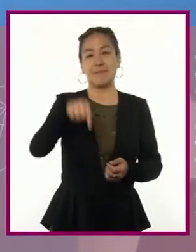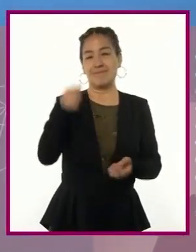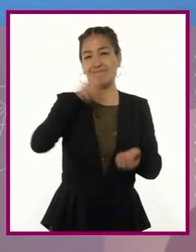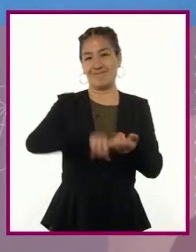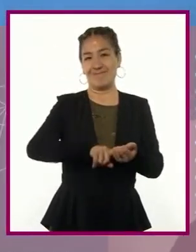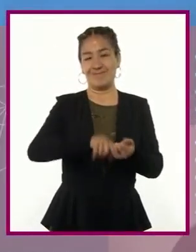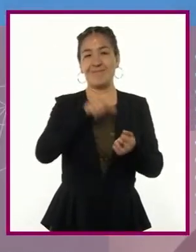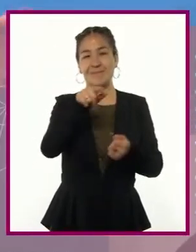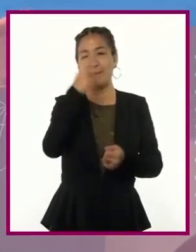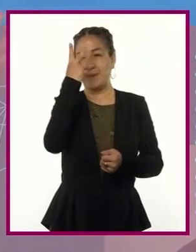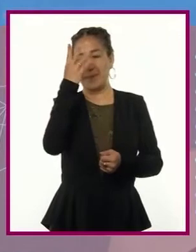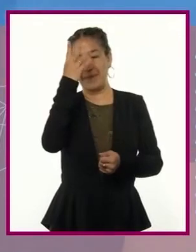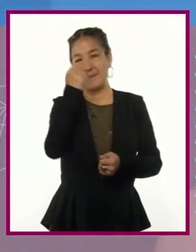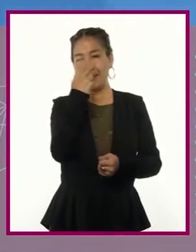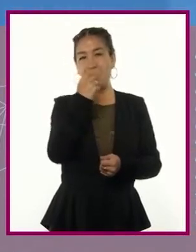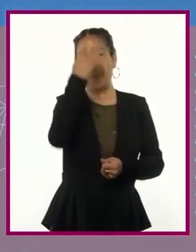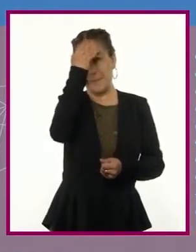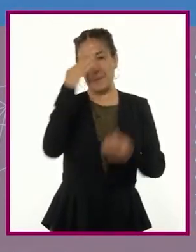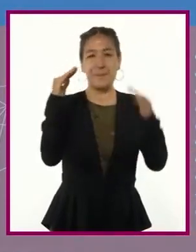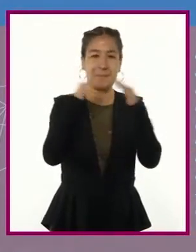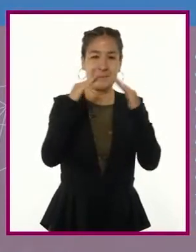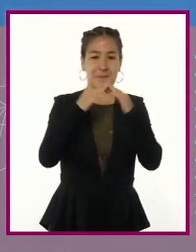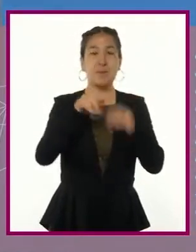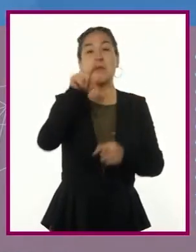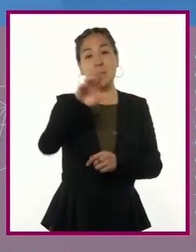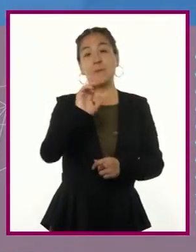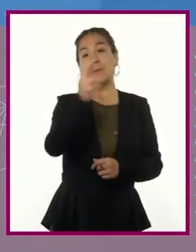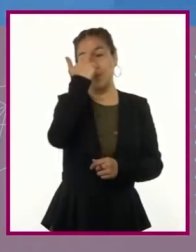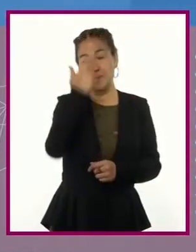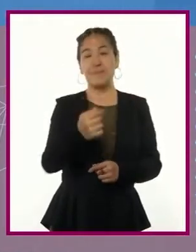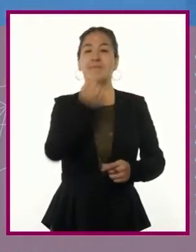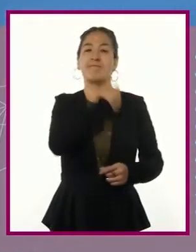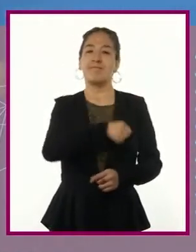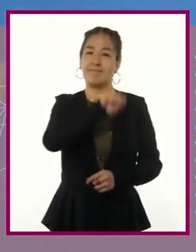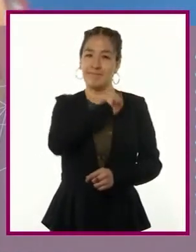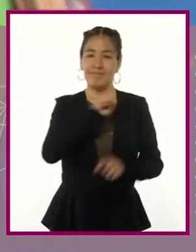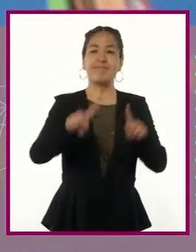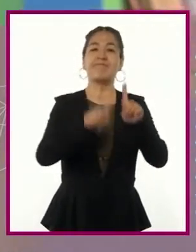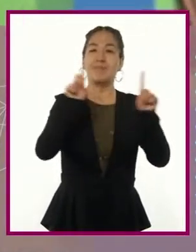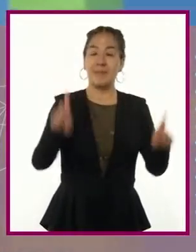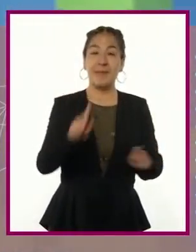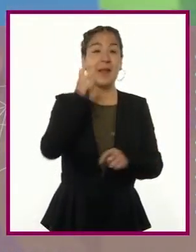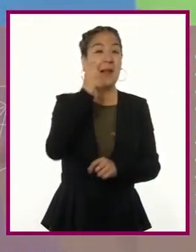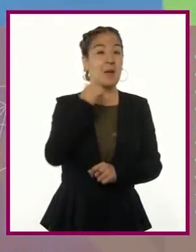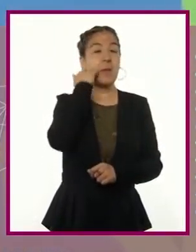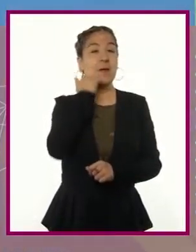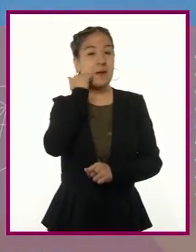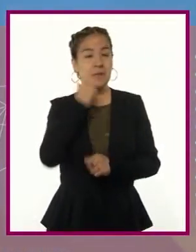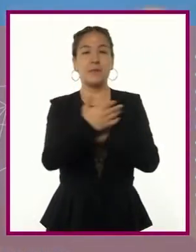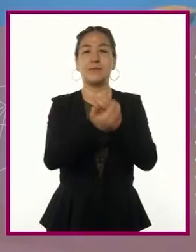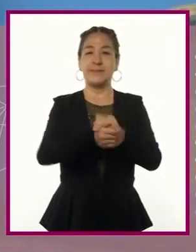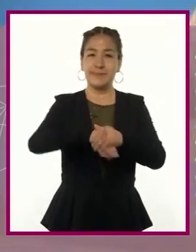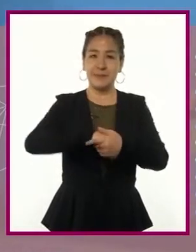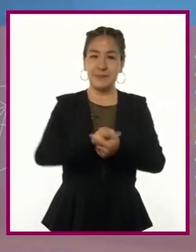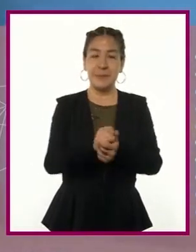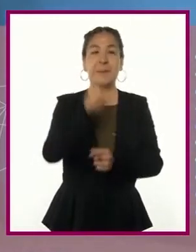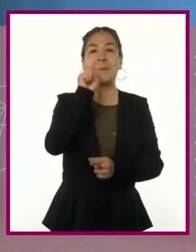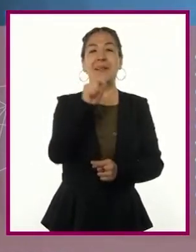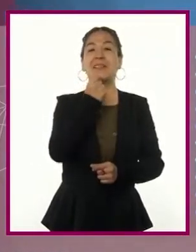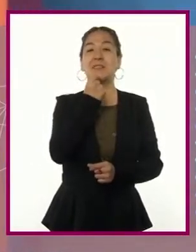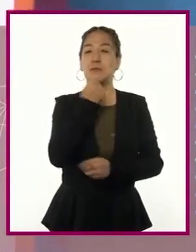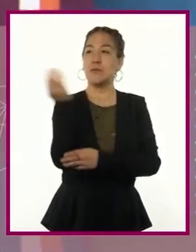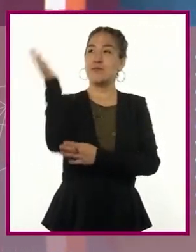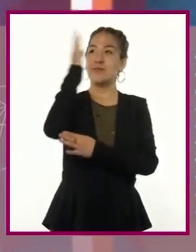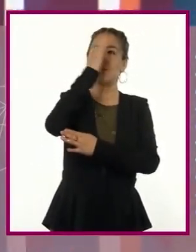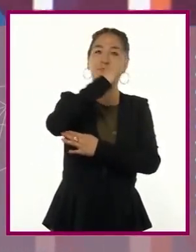Casa. Recuerden mantener la sana distancia, lavarse las manos con agua y jabón durante 20 segundos varias veces al día y